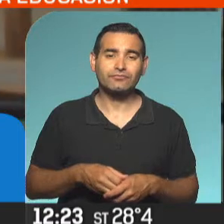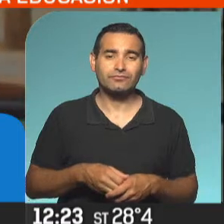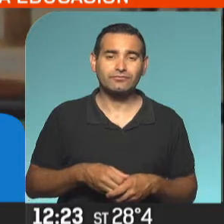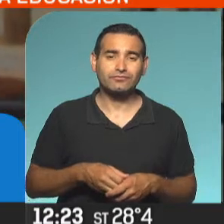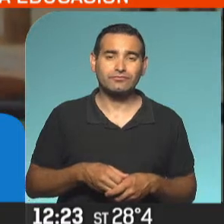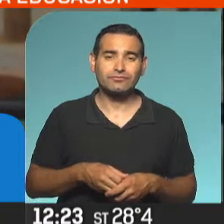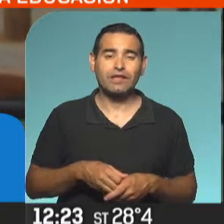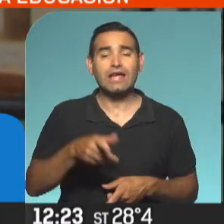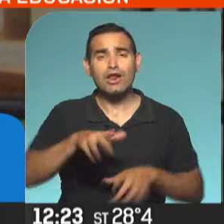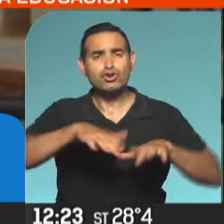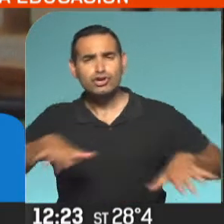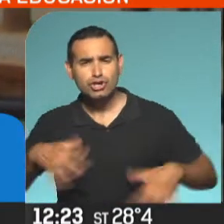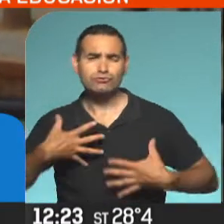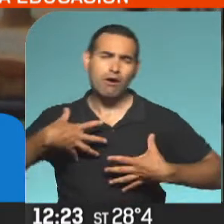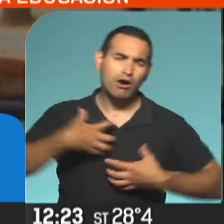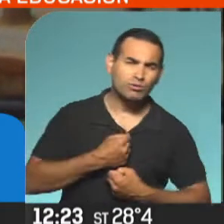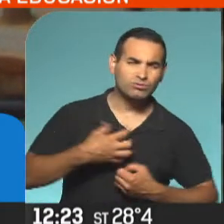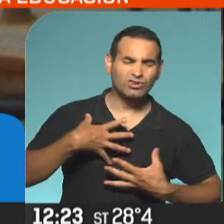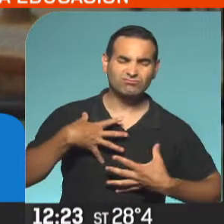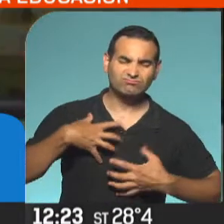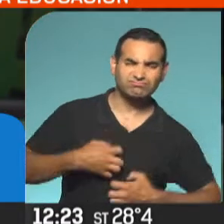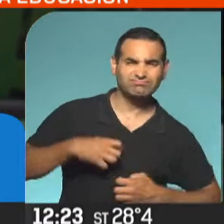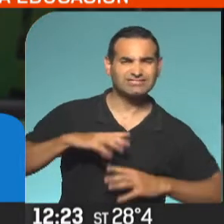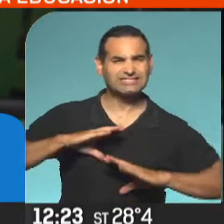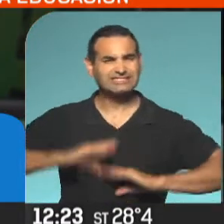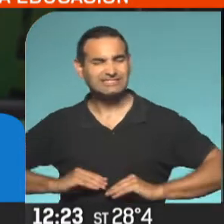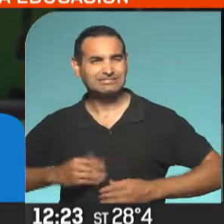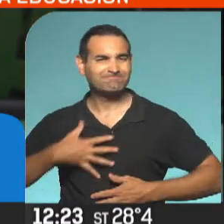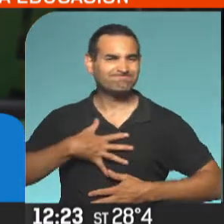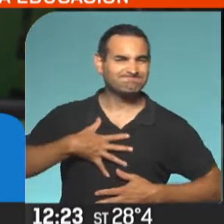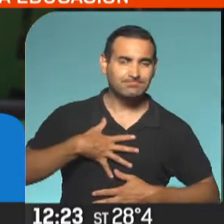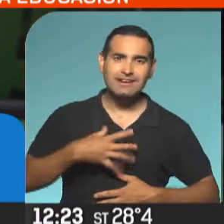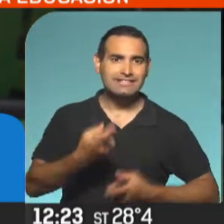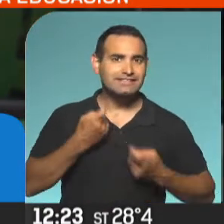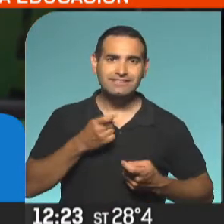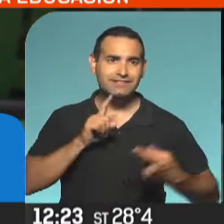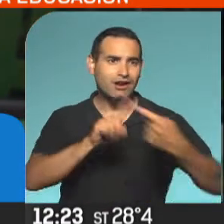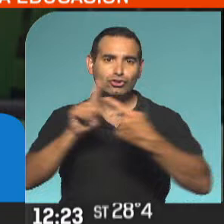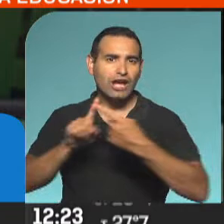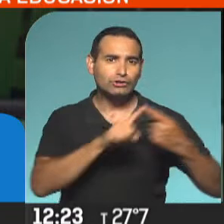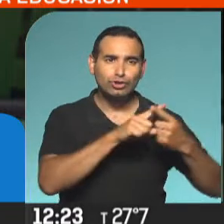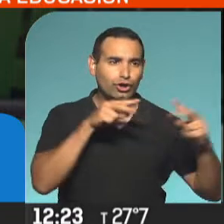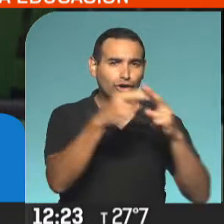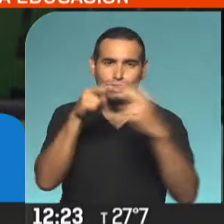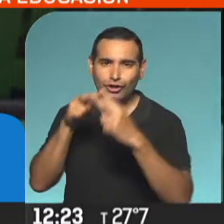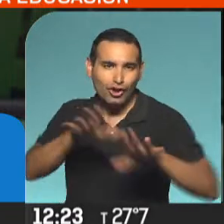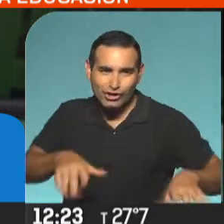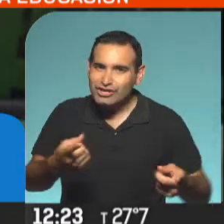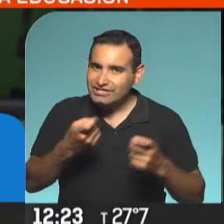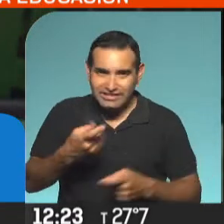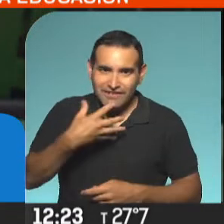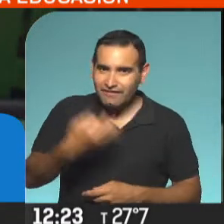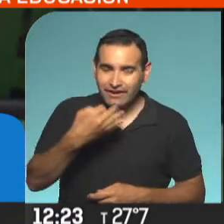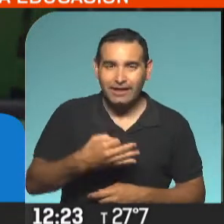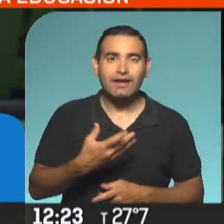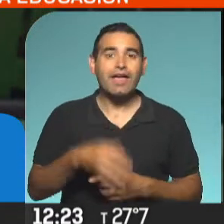respecto de las angustias, de los estados de ánimo, digo, de la necesidad de socialización, es todo cierto, ¿sí? Digo, nadie acá está